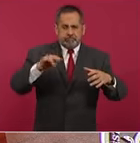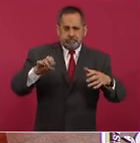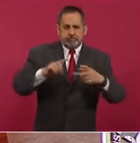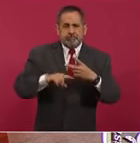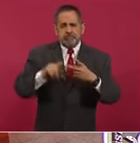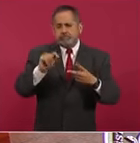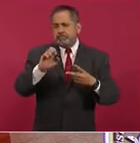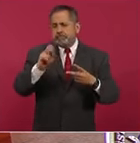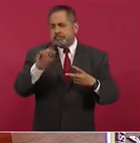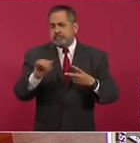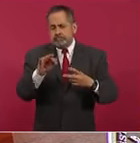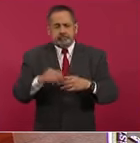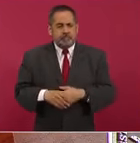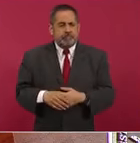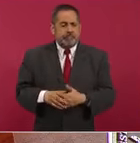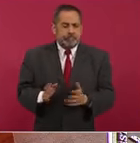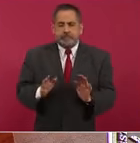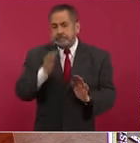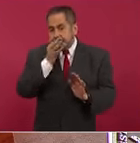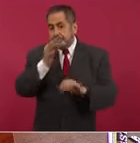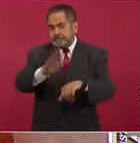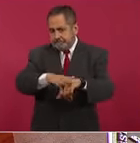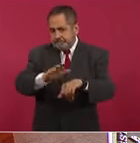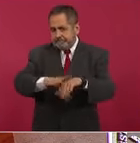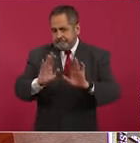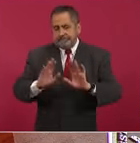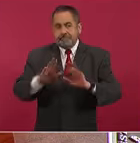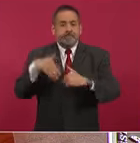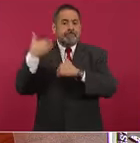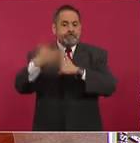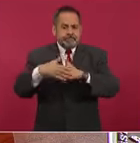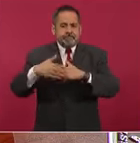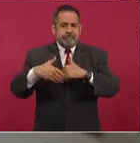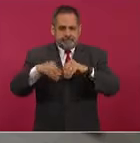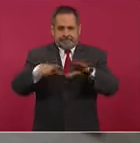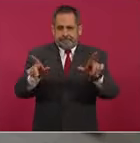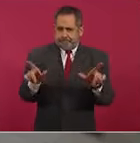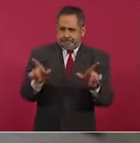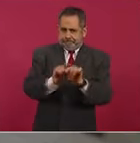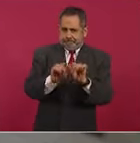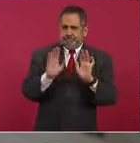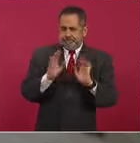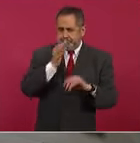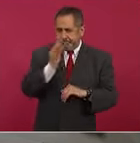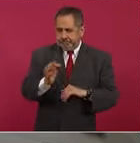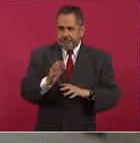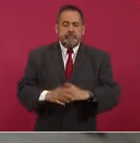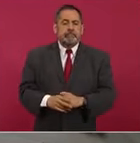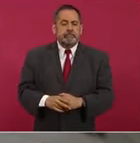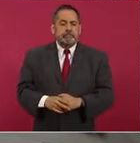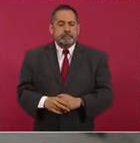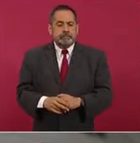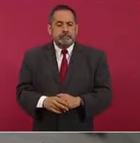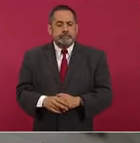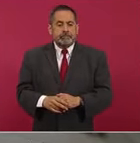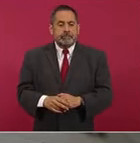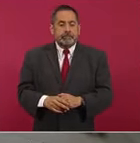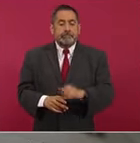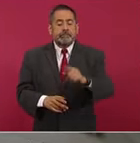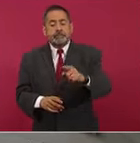Ya les di un adelanto. O sea, ya no me pidan más. O sea. Sí. Hablando de temas de justicia. Bueno, ya.